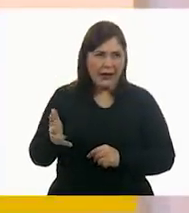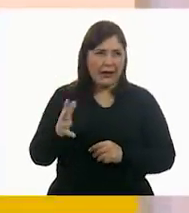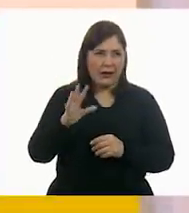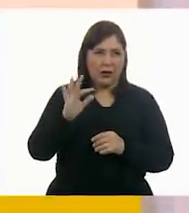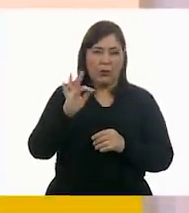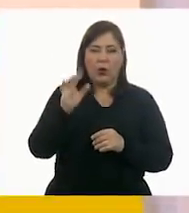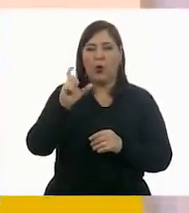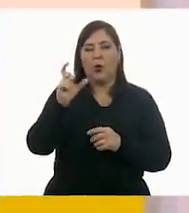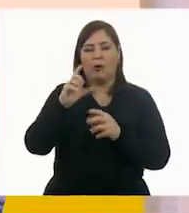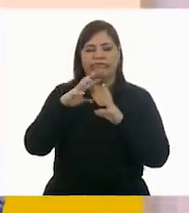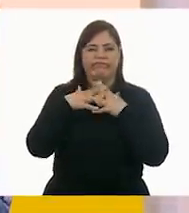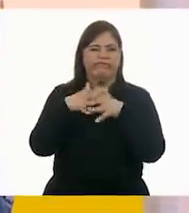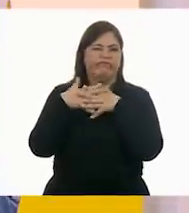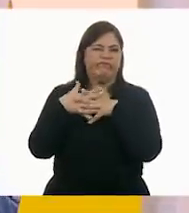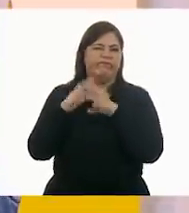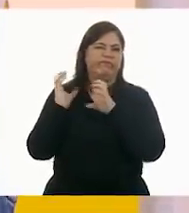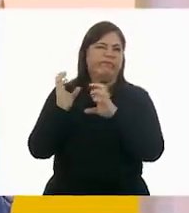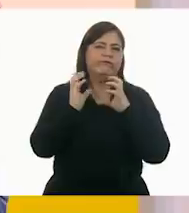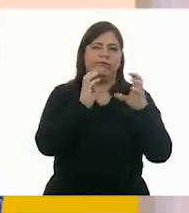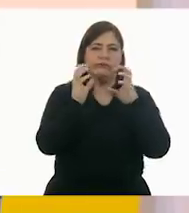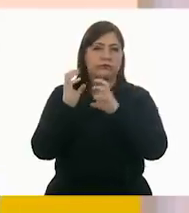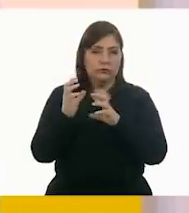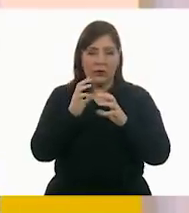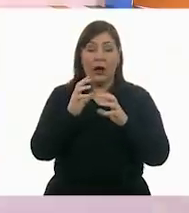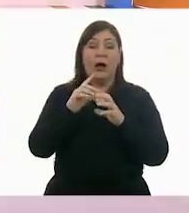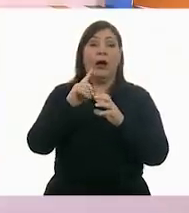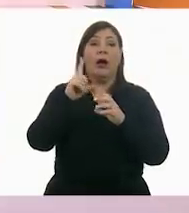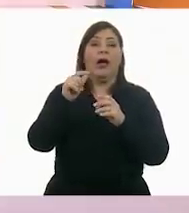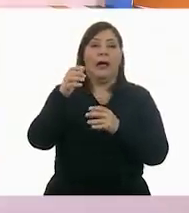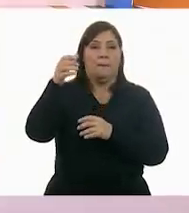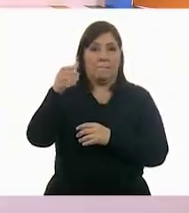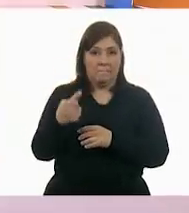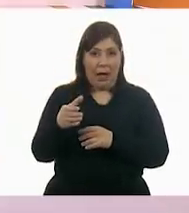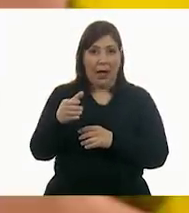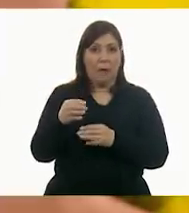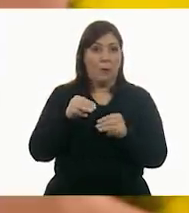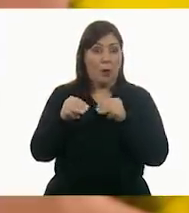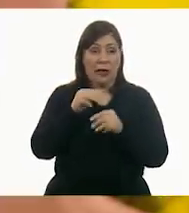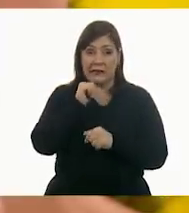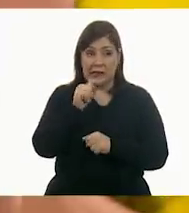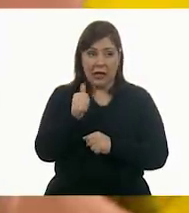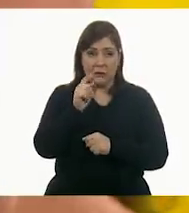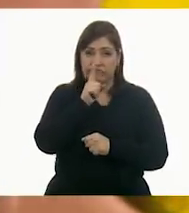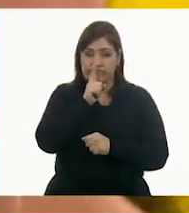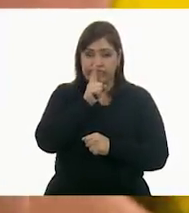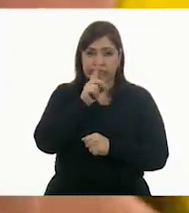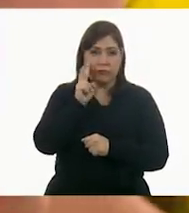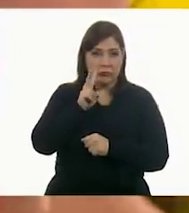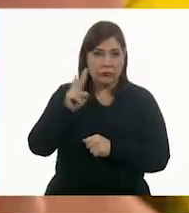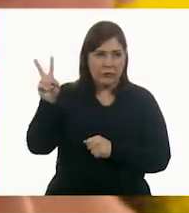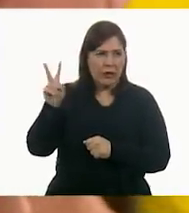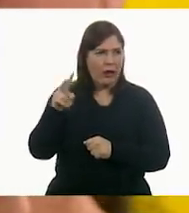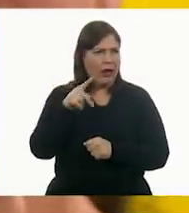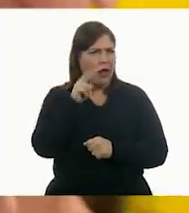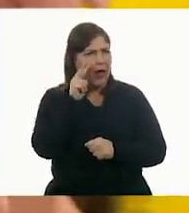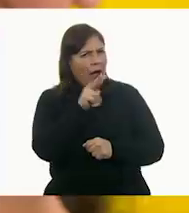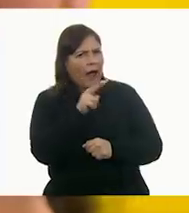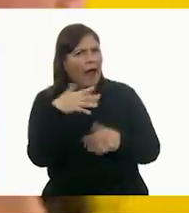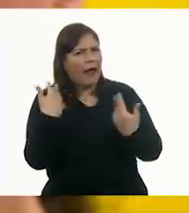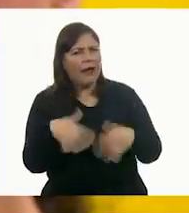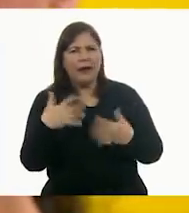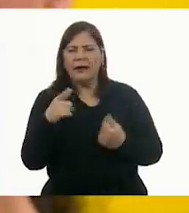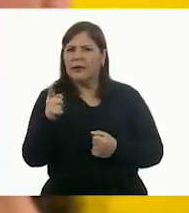todo, cuando lo revuelves, pues todo va para acá. Y cuando lo dejas de mover, oye, la tuya te quedó rosa.